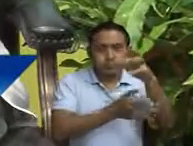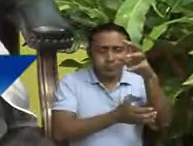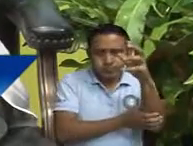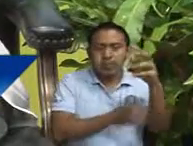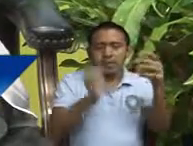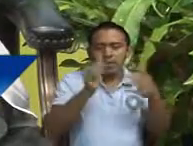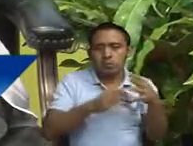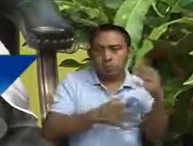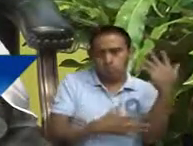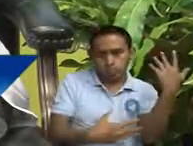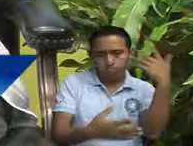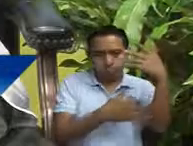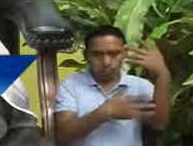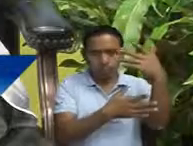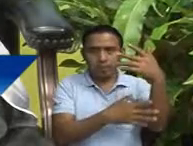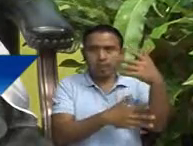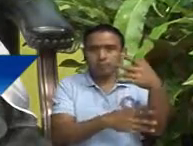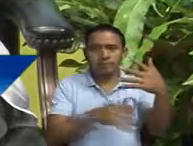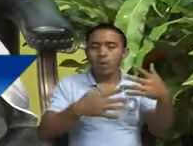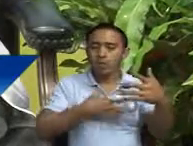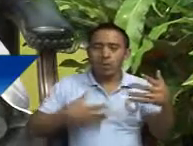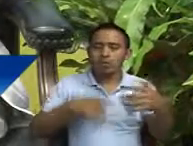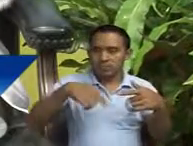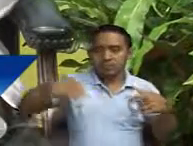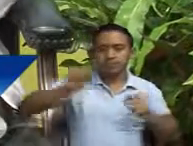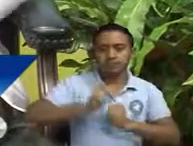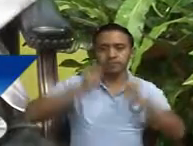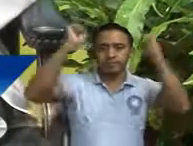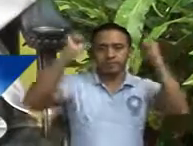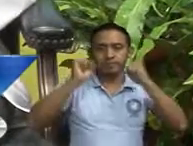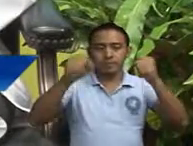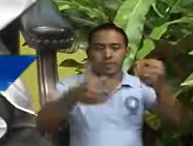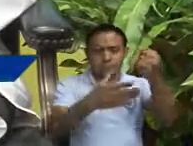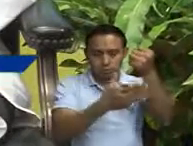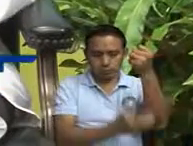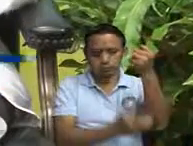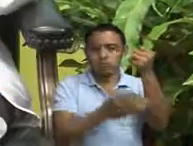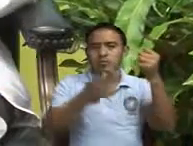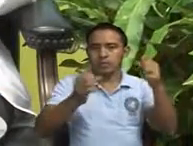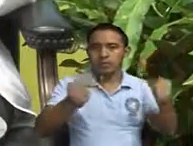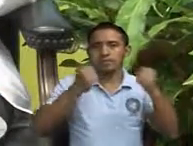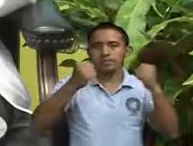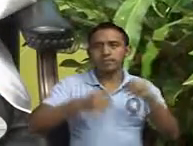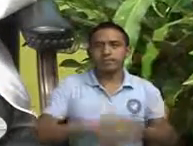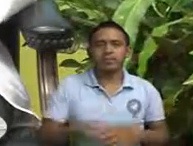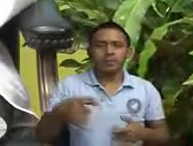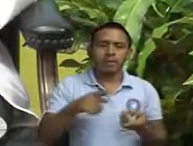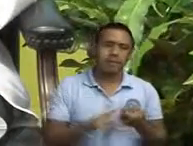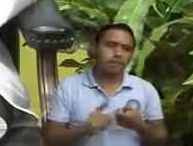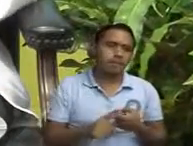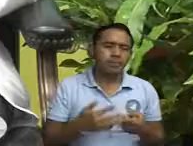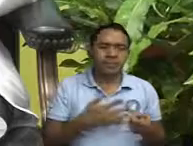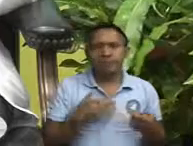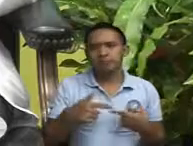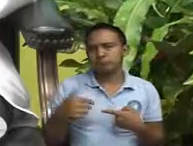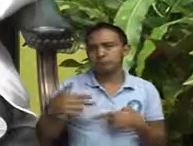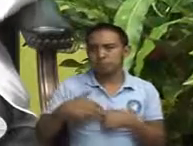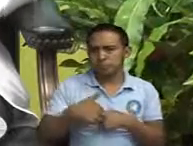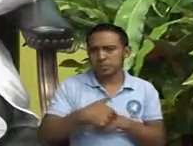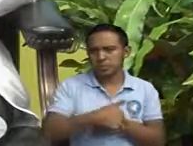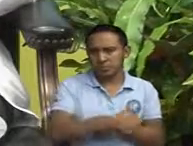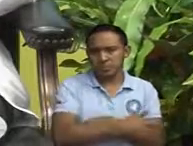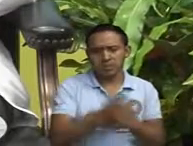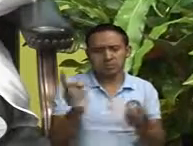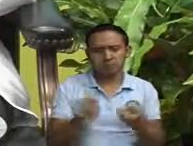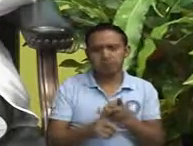masa que te quedó, como dicen, flácida por la obesidad. Ya nosotros recomendamos más caminar, hacer cardio, pues